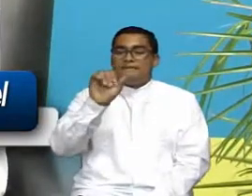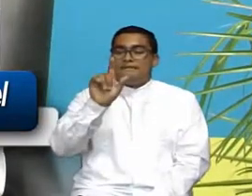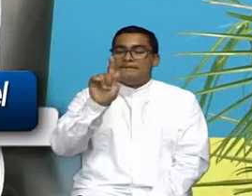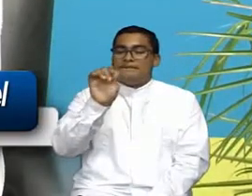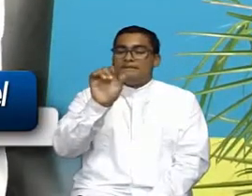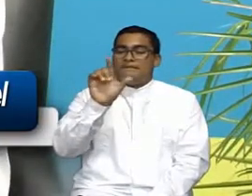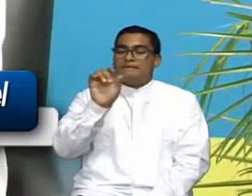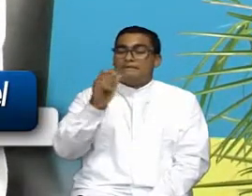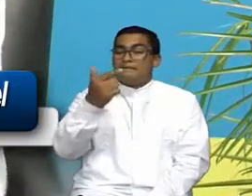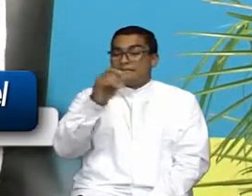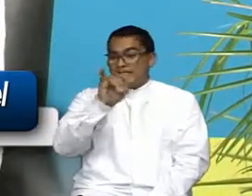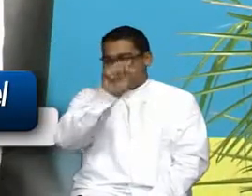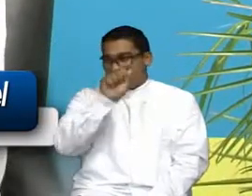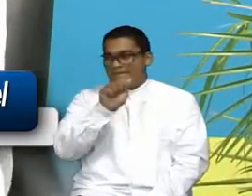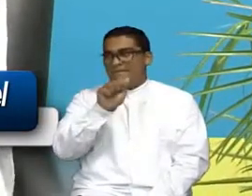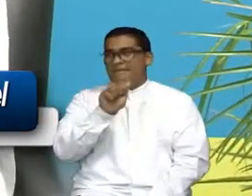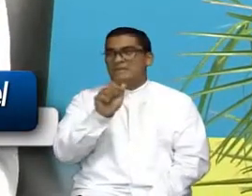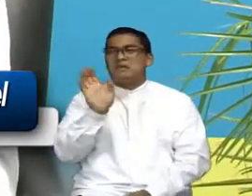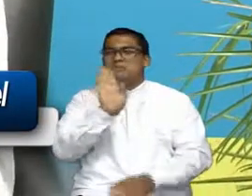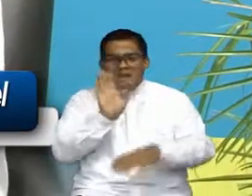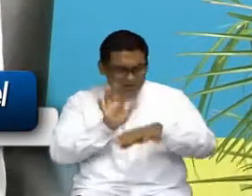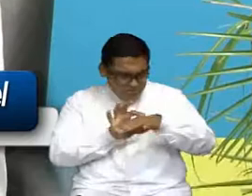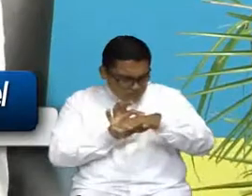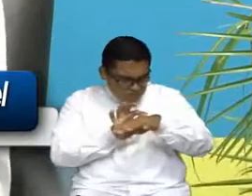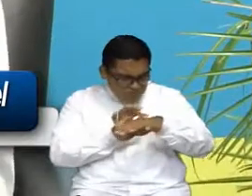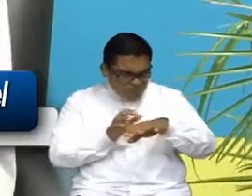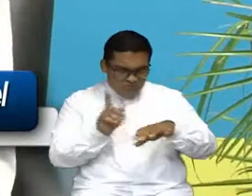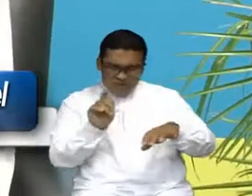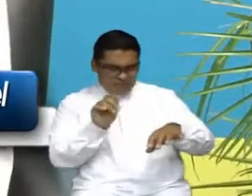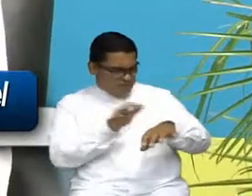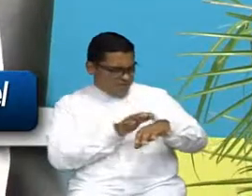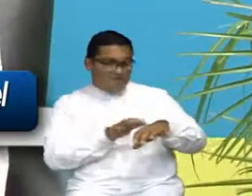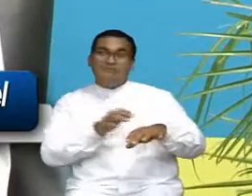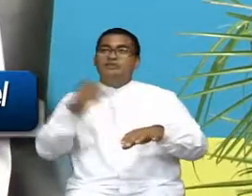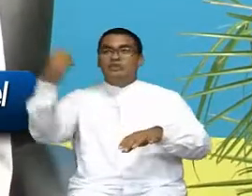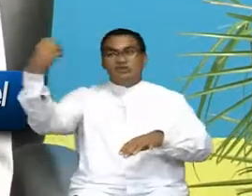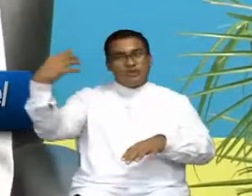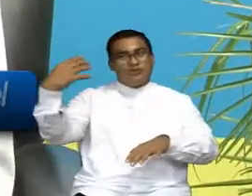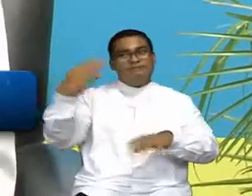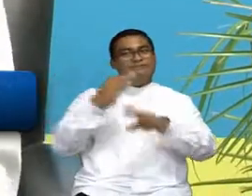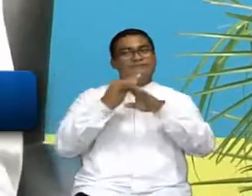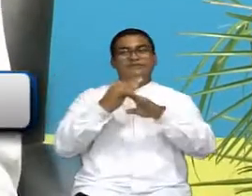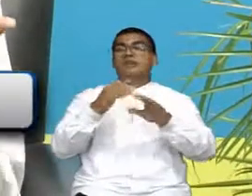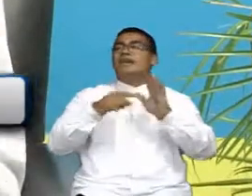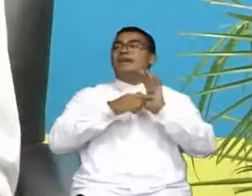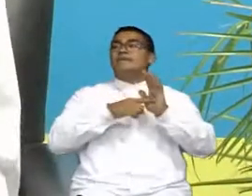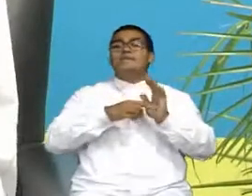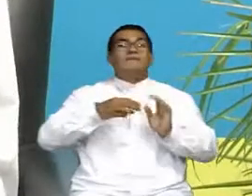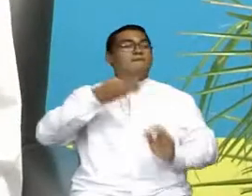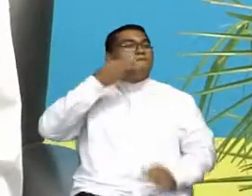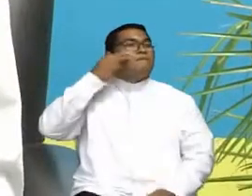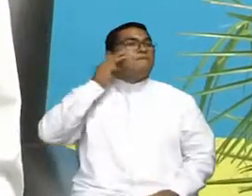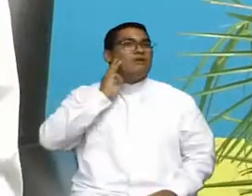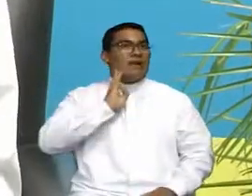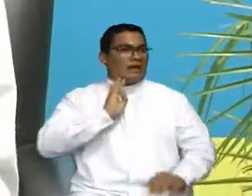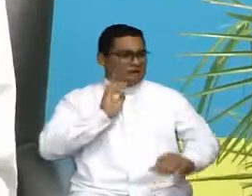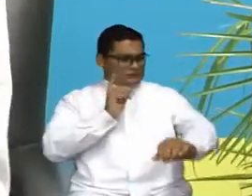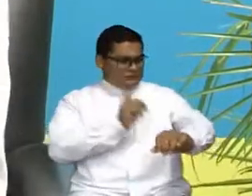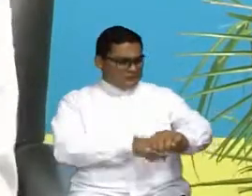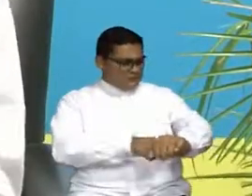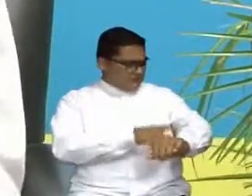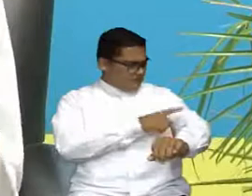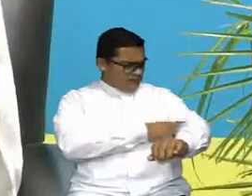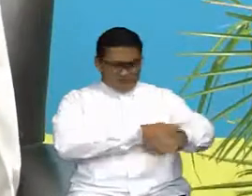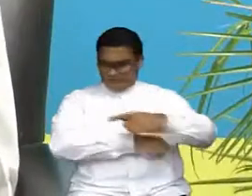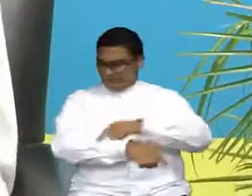una manchita blanquita en la piel, puede ser dermatología. Si ya son moretones y que lo vemos, que están generalizados, o sea, la